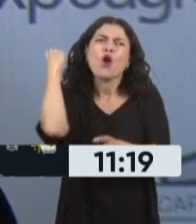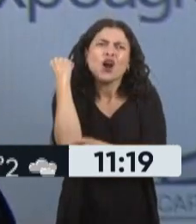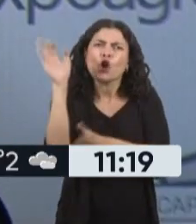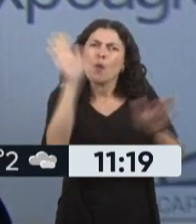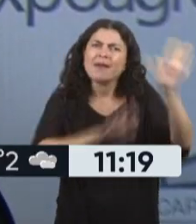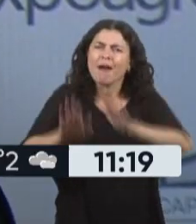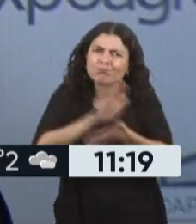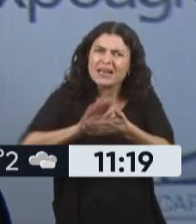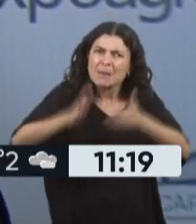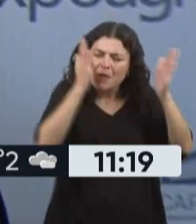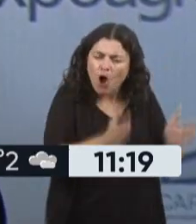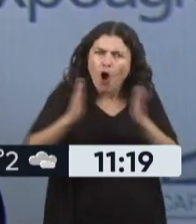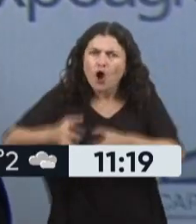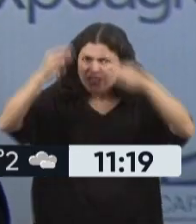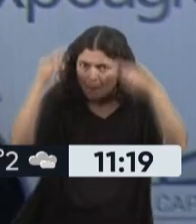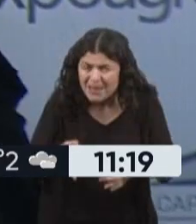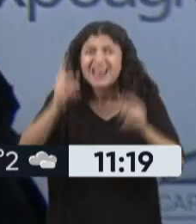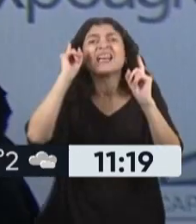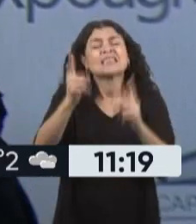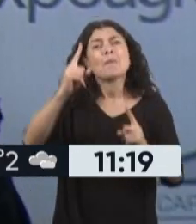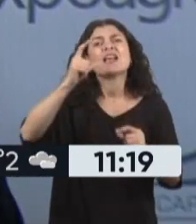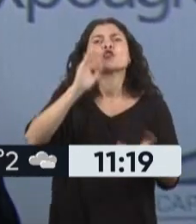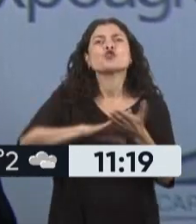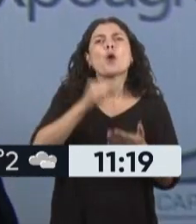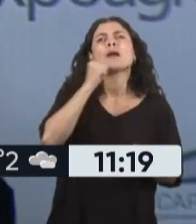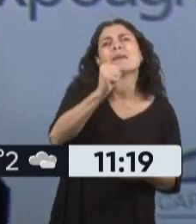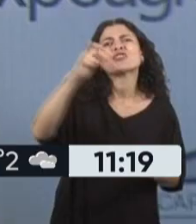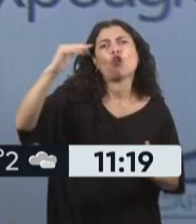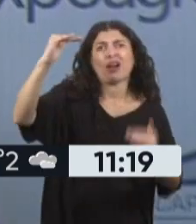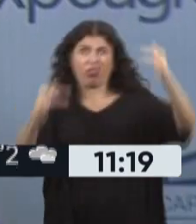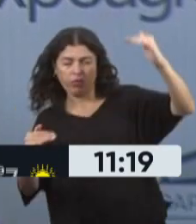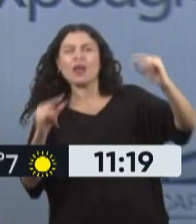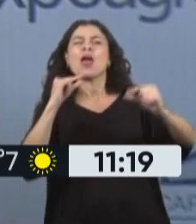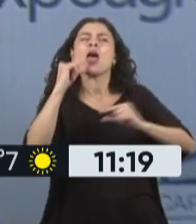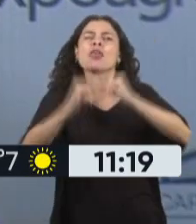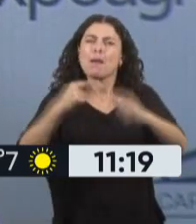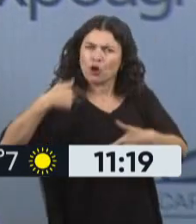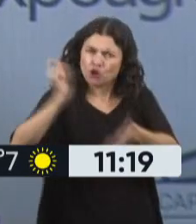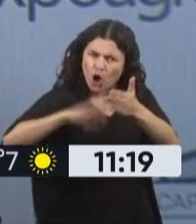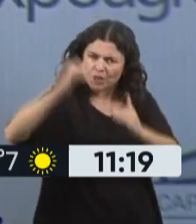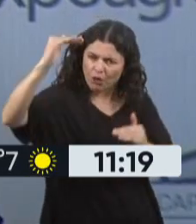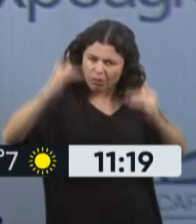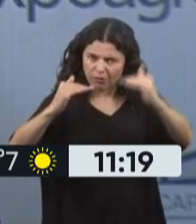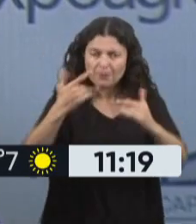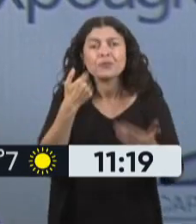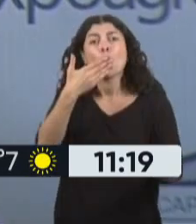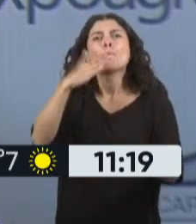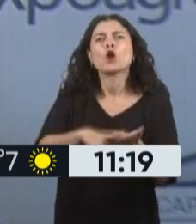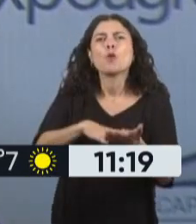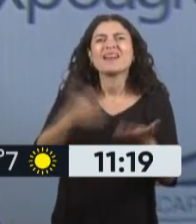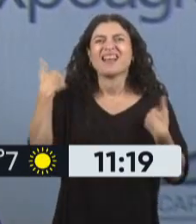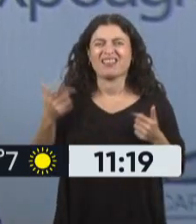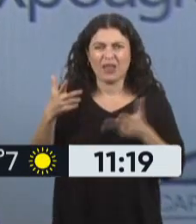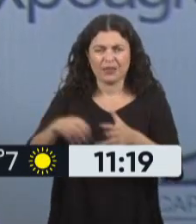De hecho, nosotros asumimos con una inflación que viajaba al ritmo